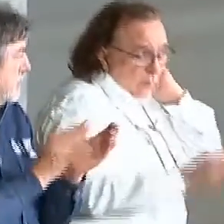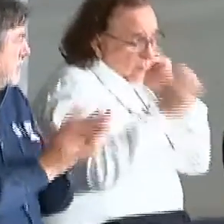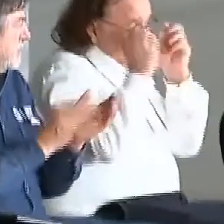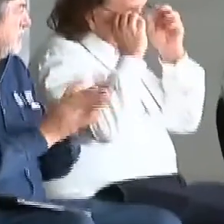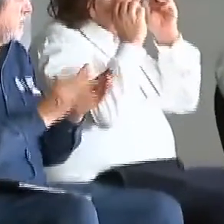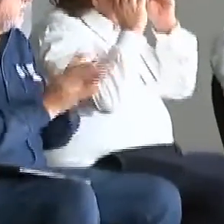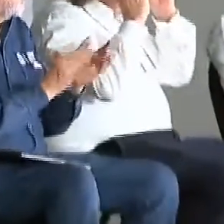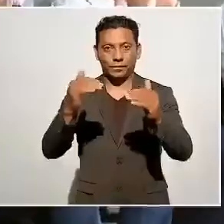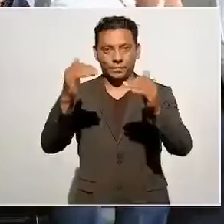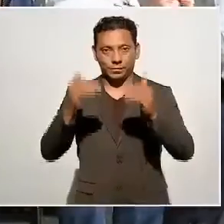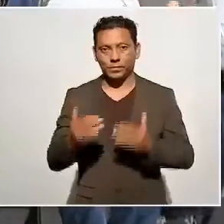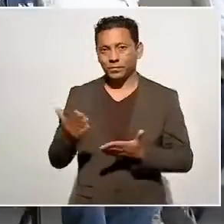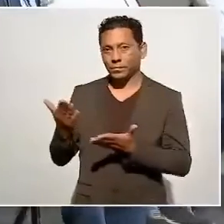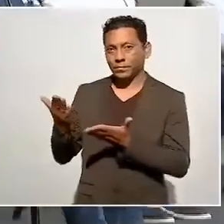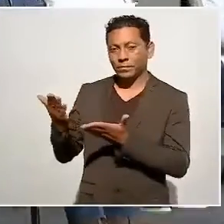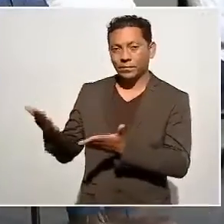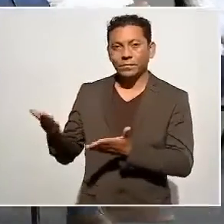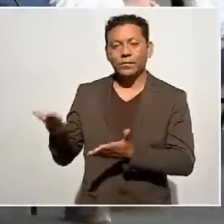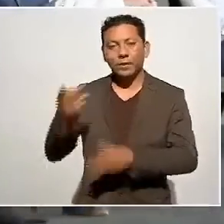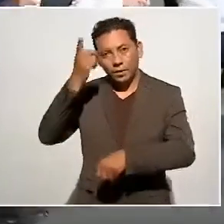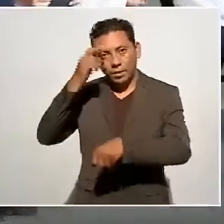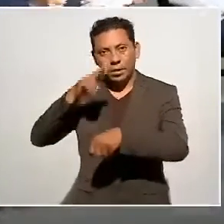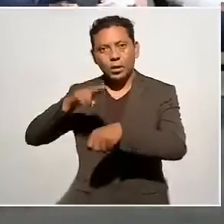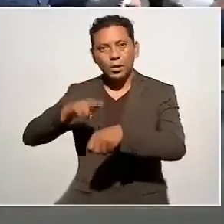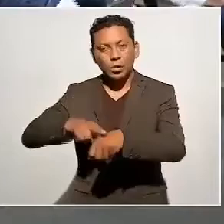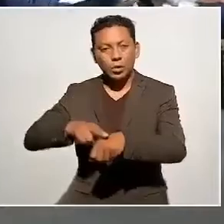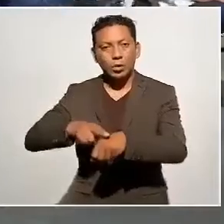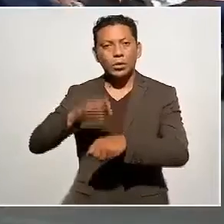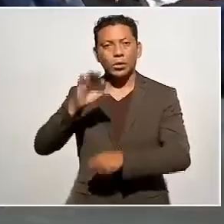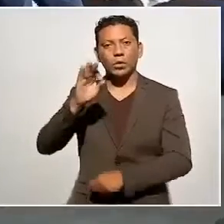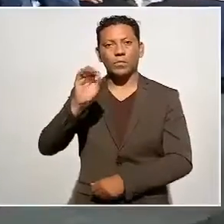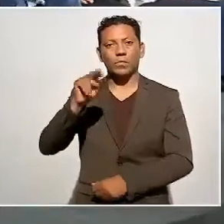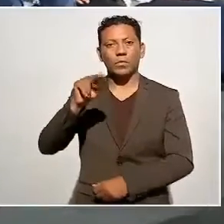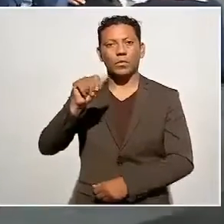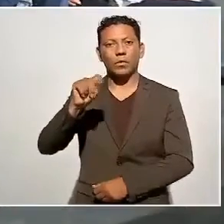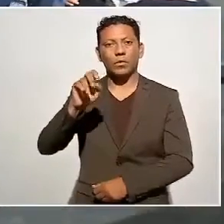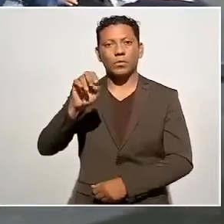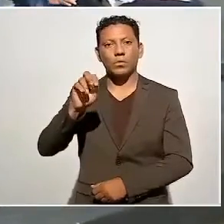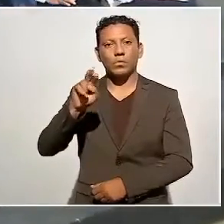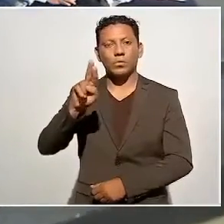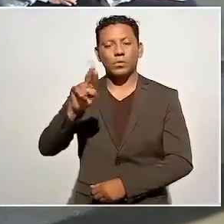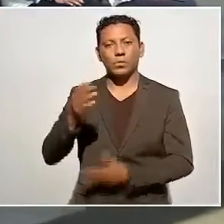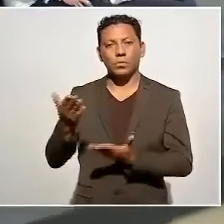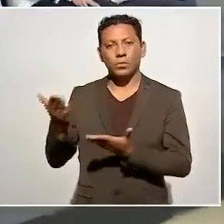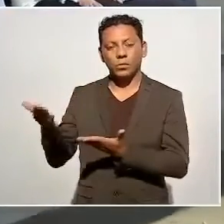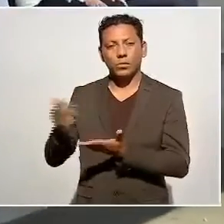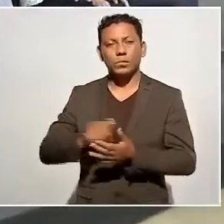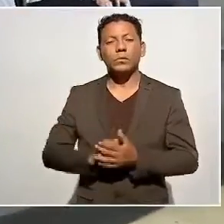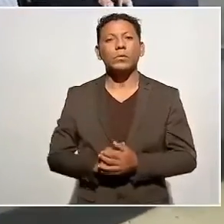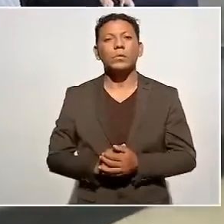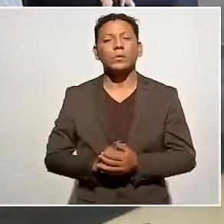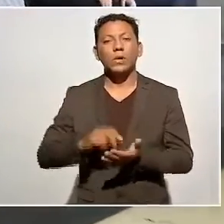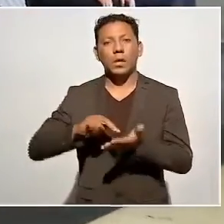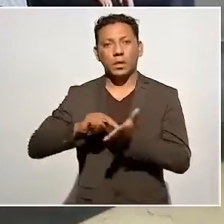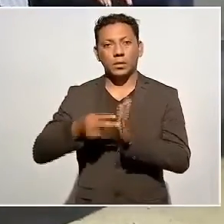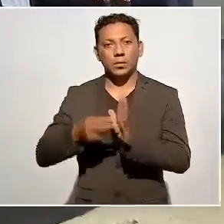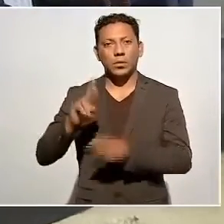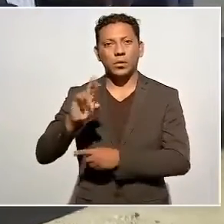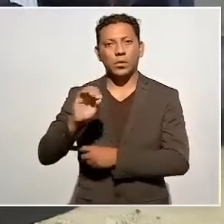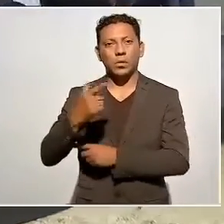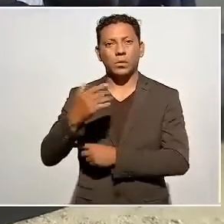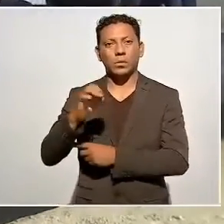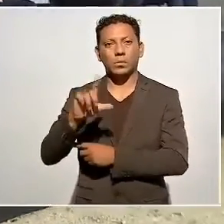A continuación, hace uso de la palabra el director general del Fondo Nacional de Fomento al Turismo, arquitecto